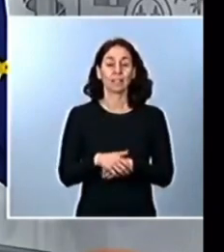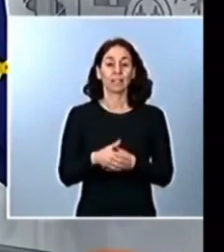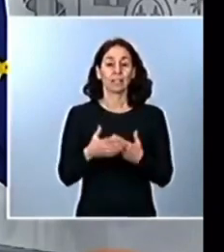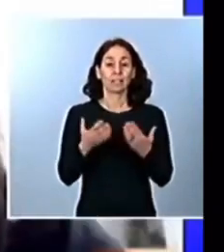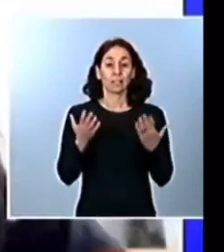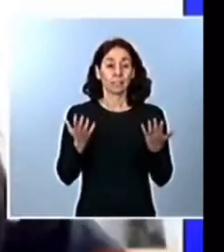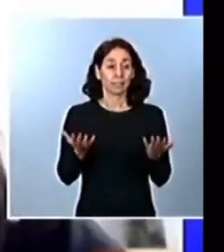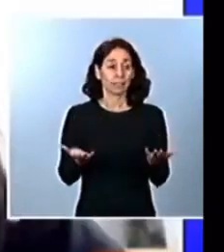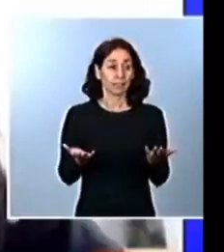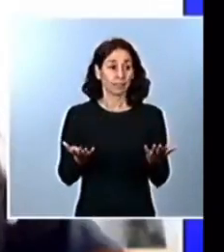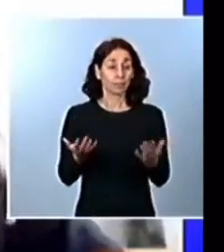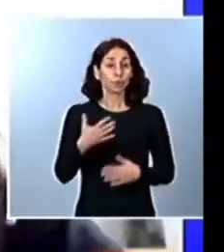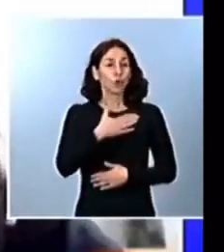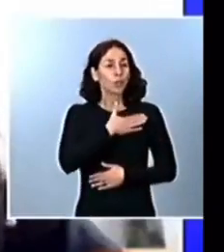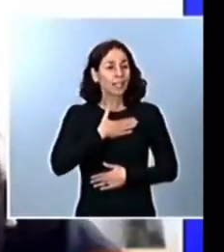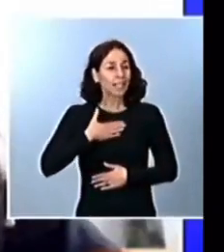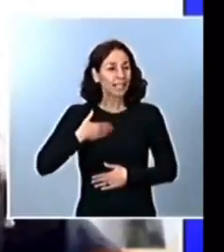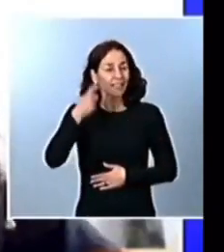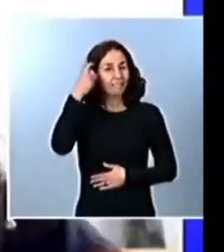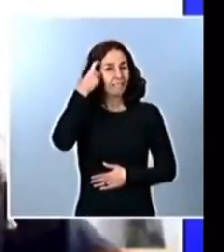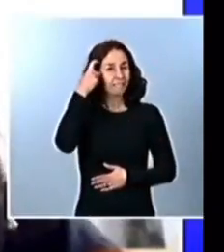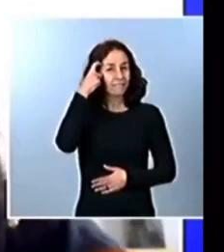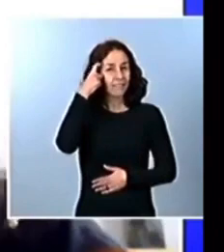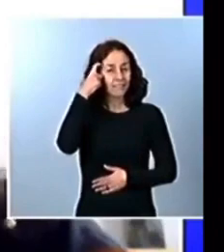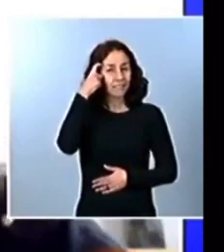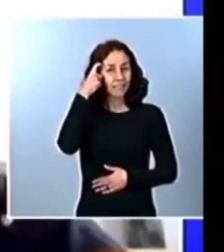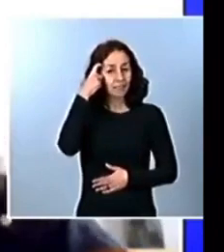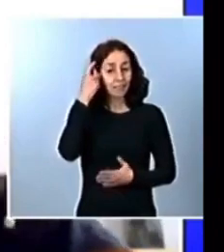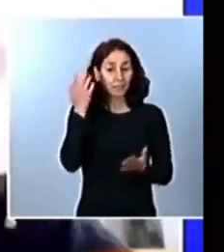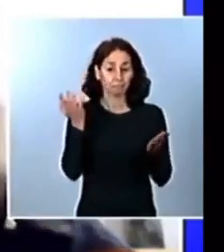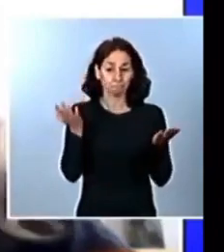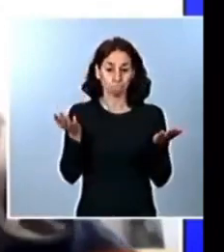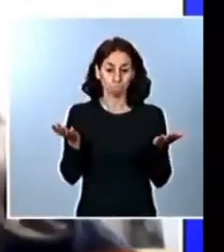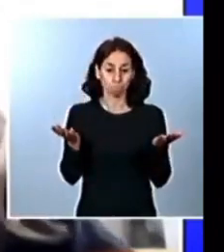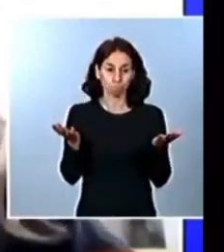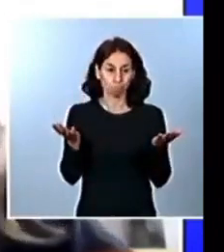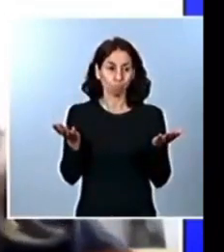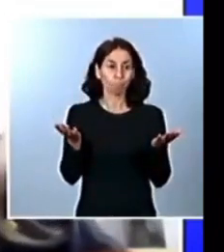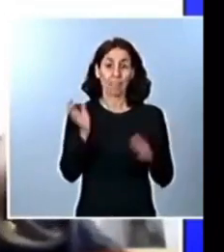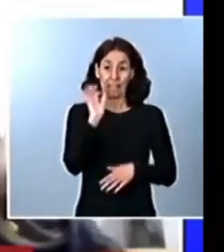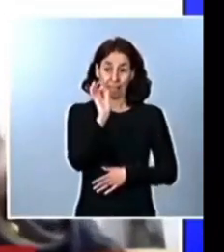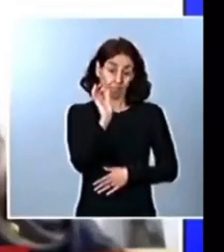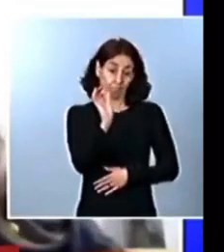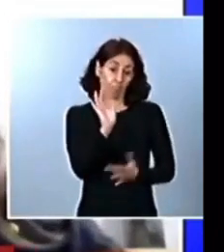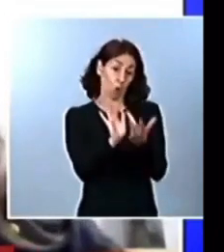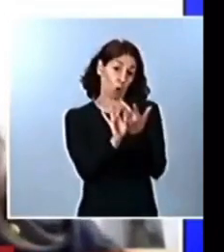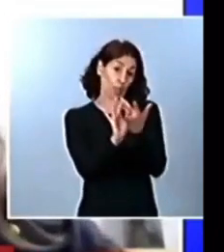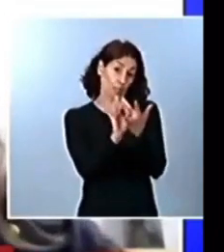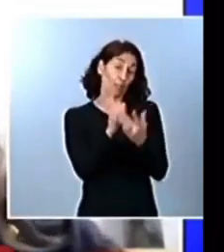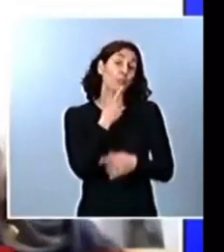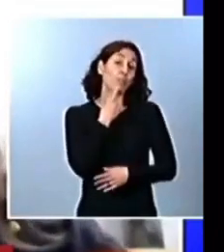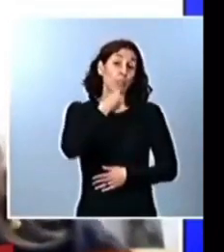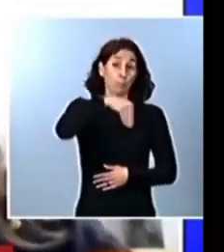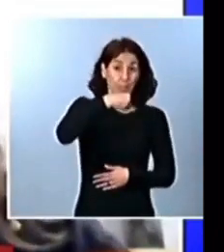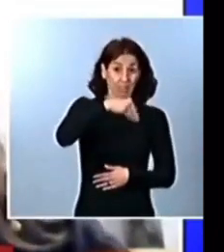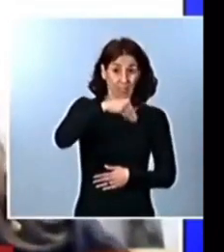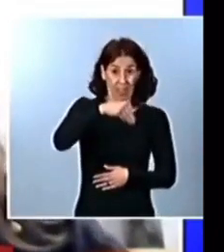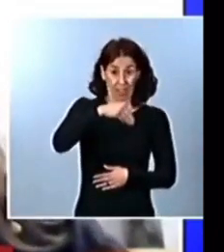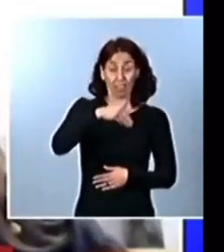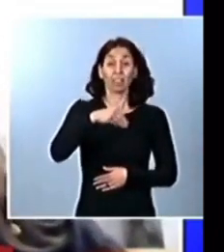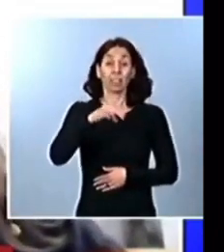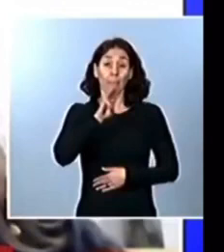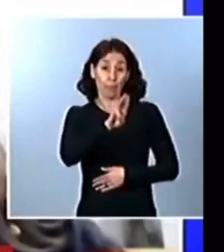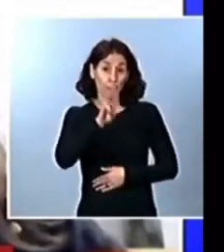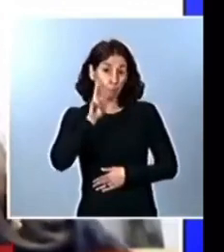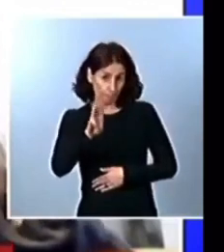Quería saber si, además de con el presidente del Partido Popular, ha establecido contacto con otras